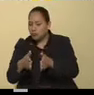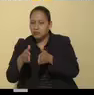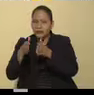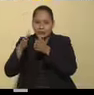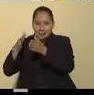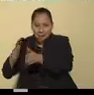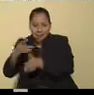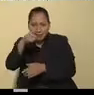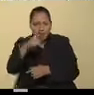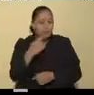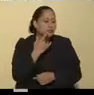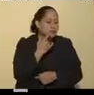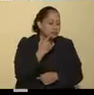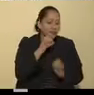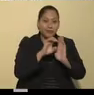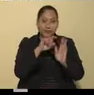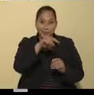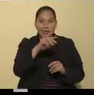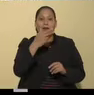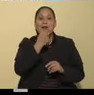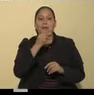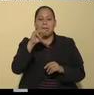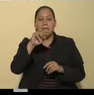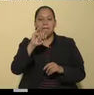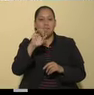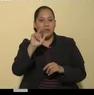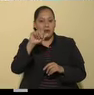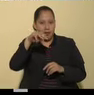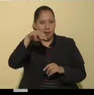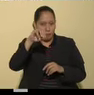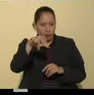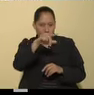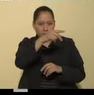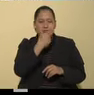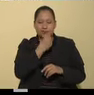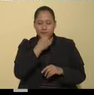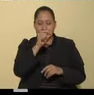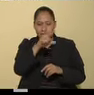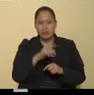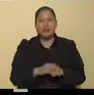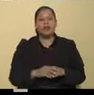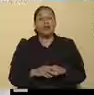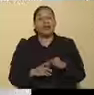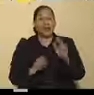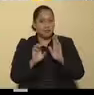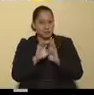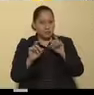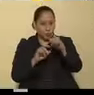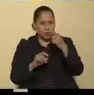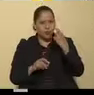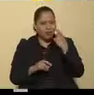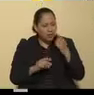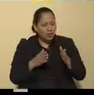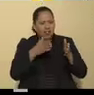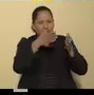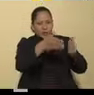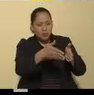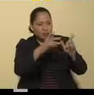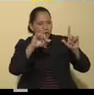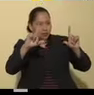ejemplo, en esta de Miguel Miramón, que efectivamente uno viendo la tumba